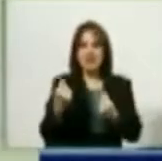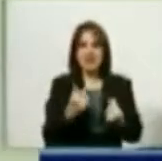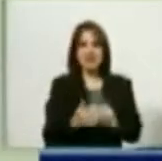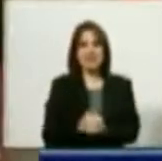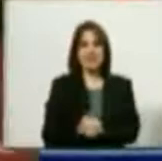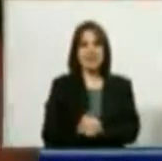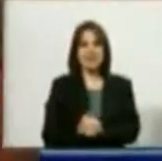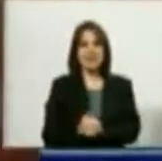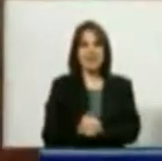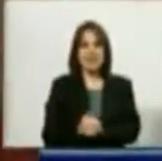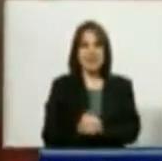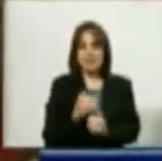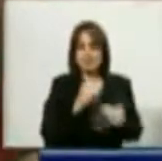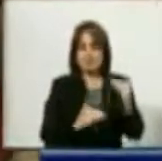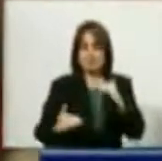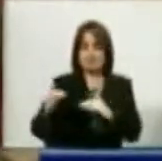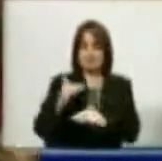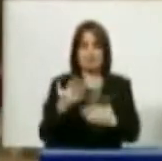noviembre